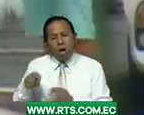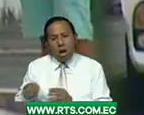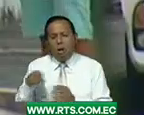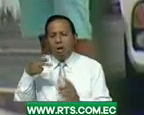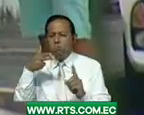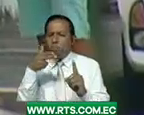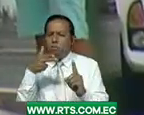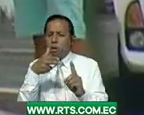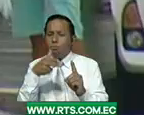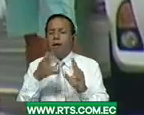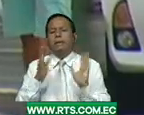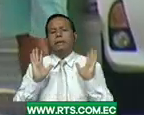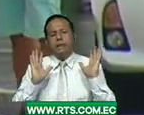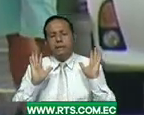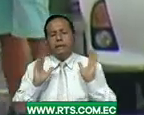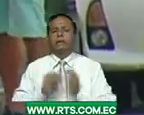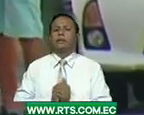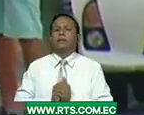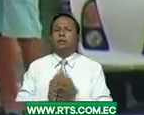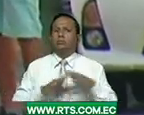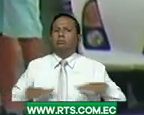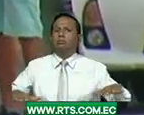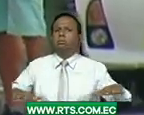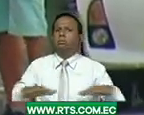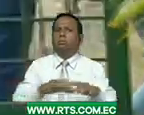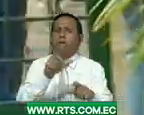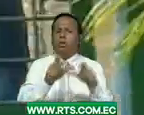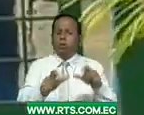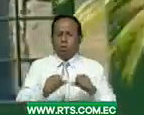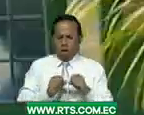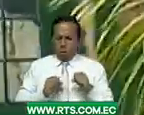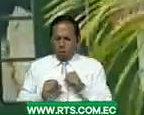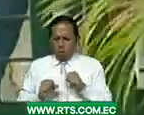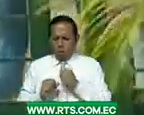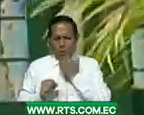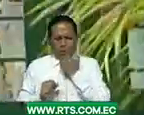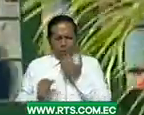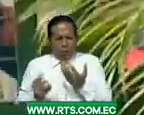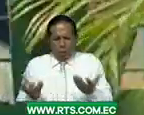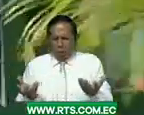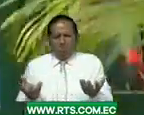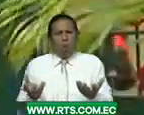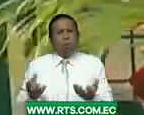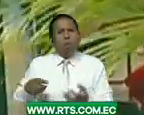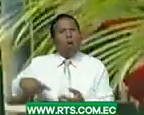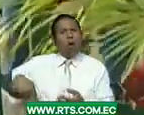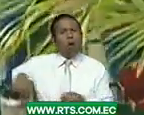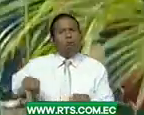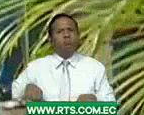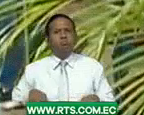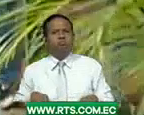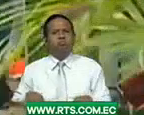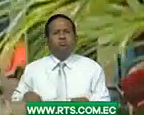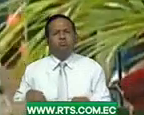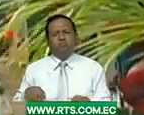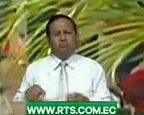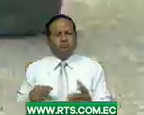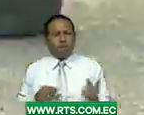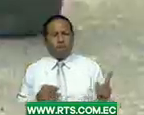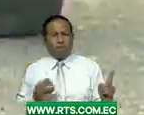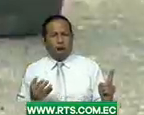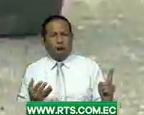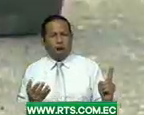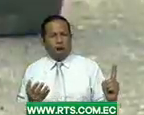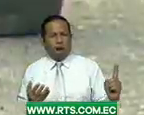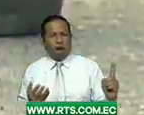Este hecho sorprendió a muchos por este sector residencial de la ciudad, donde los sicarios fueron avesados. No esperaron que el señor avanzara